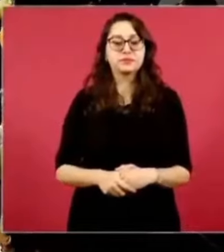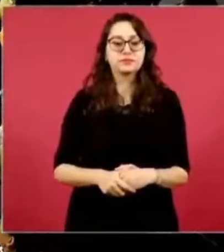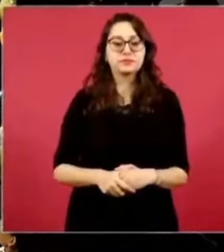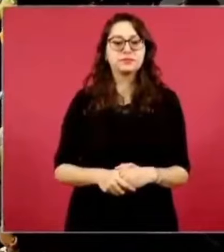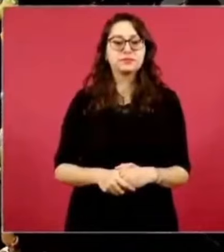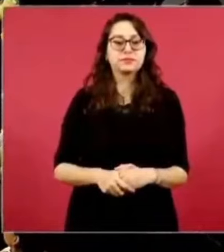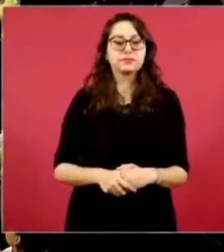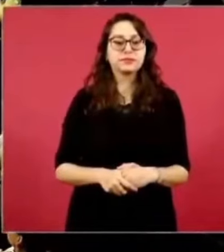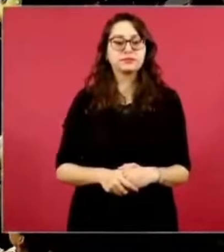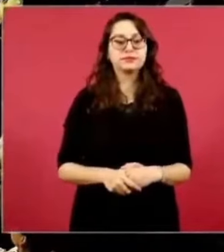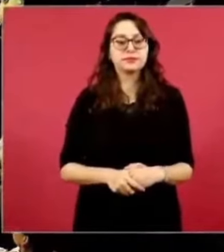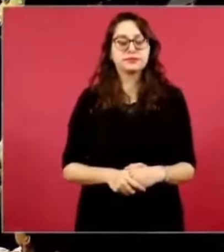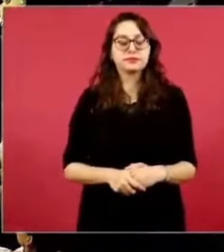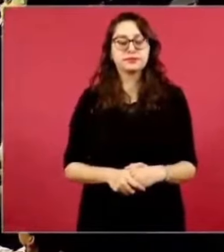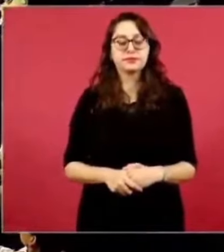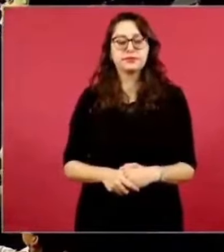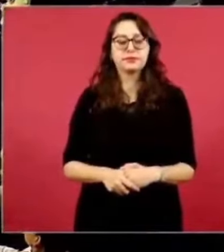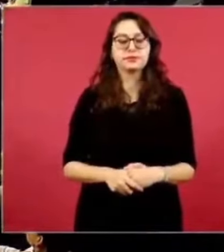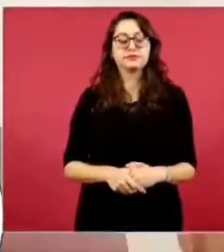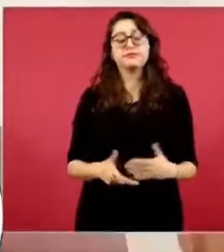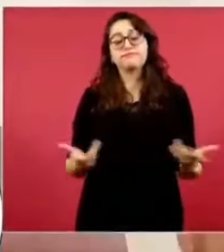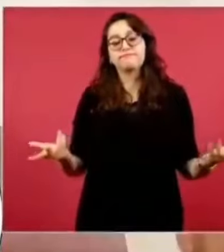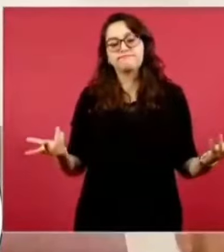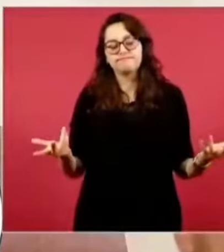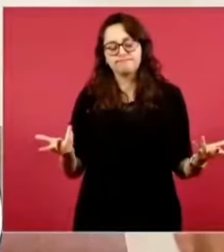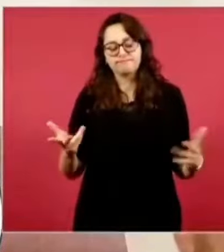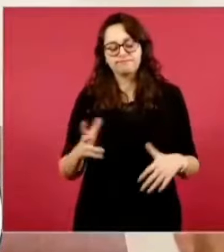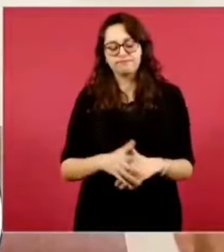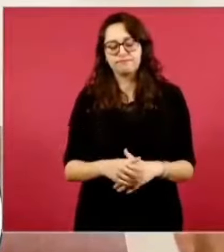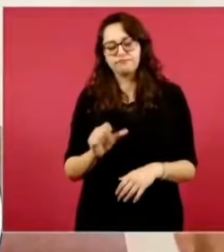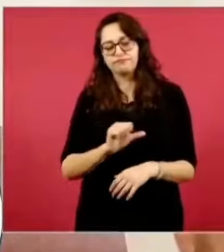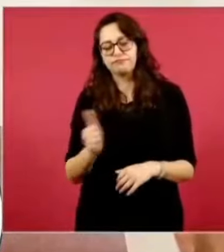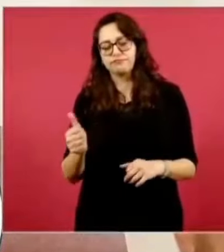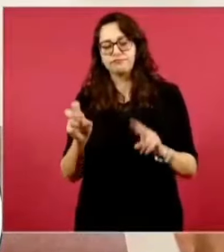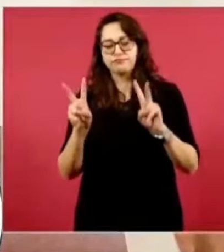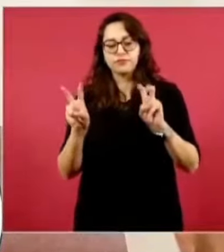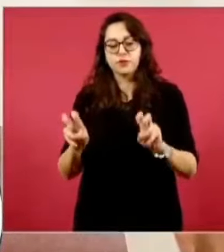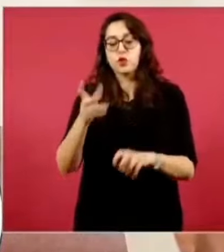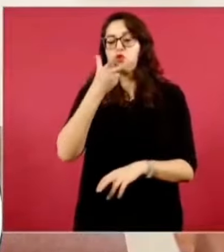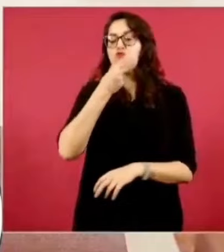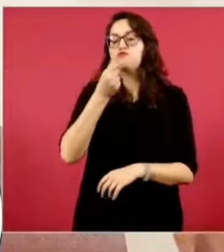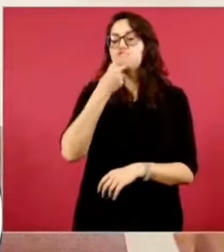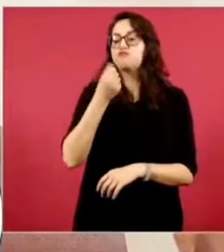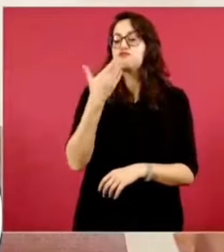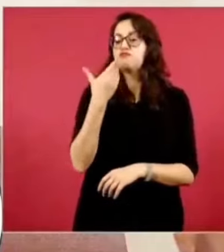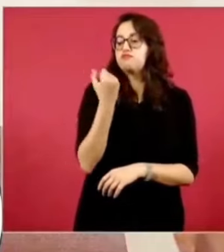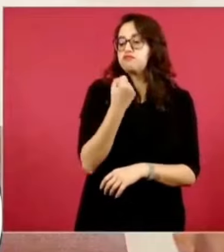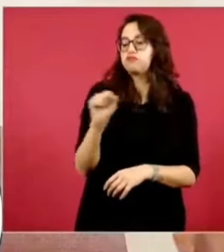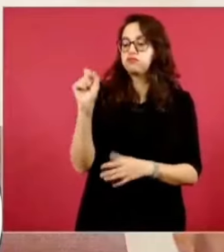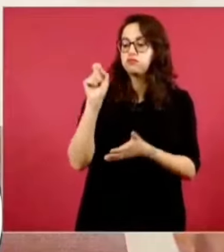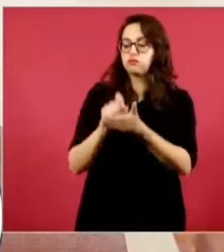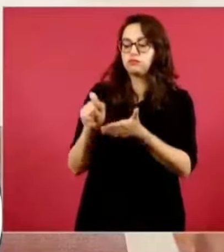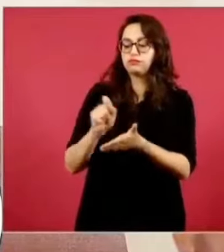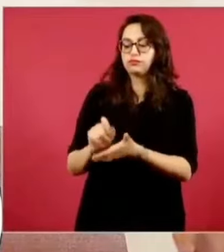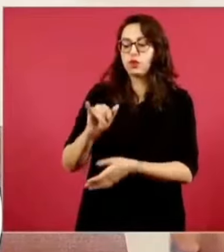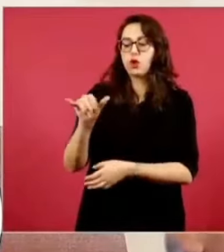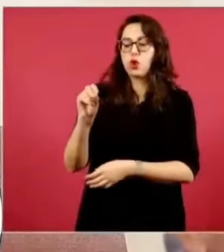eso sí es lamentamos mucho el fallecimiento del Gran escritor José